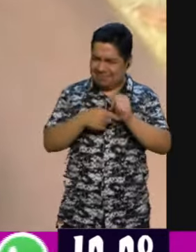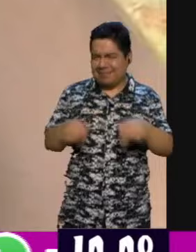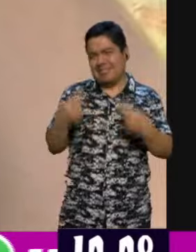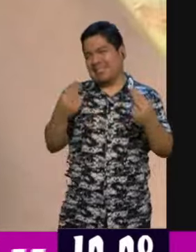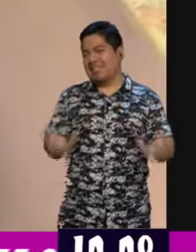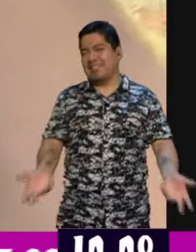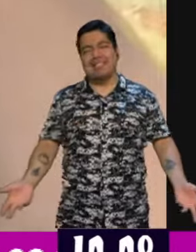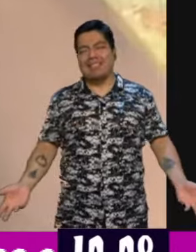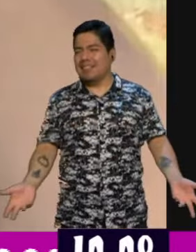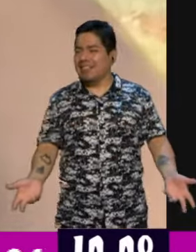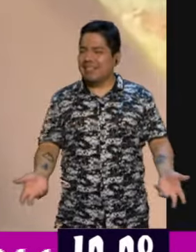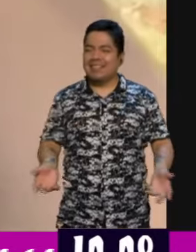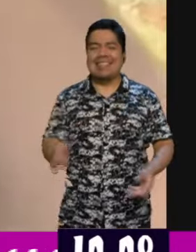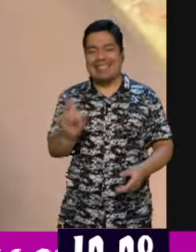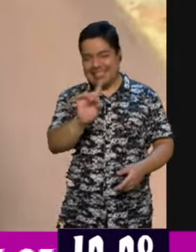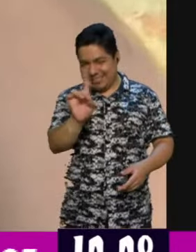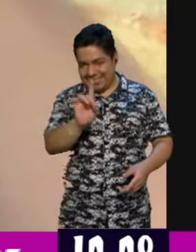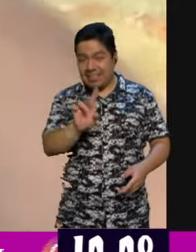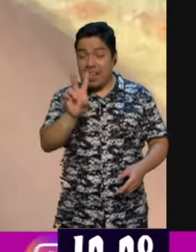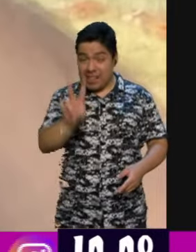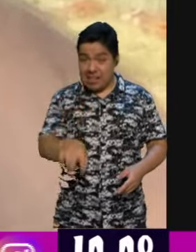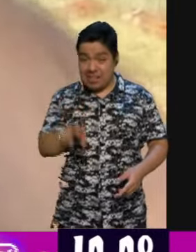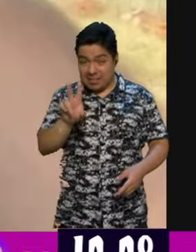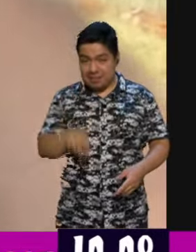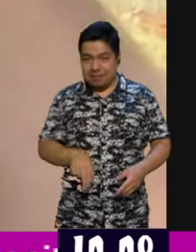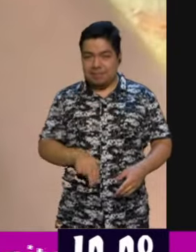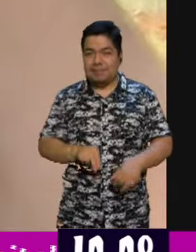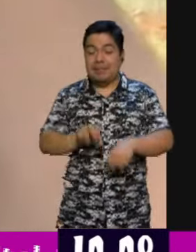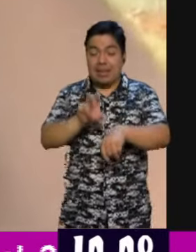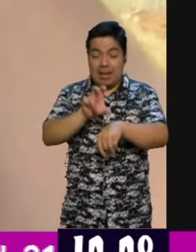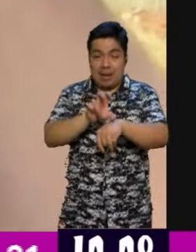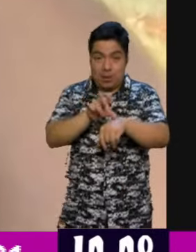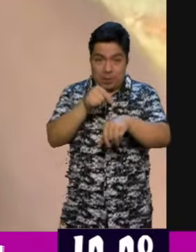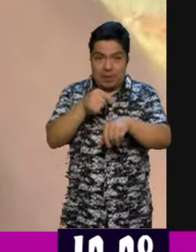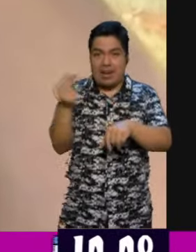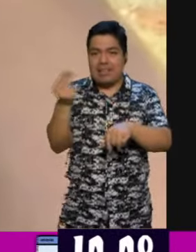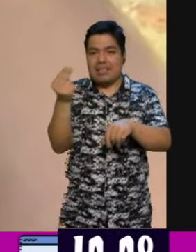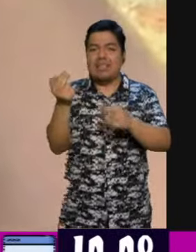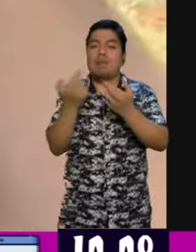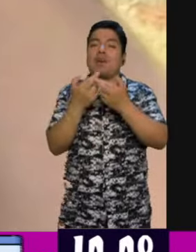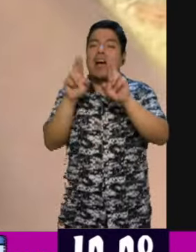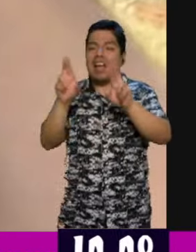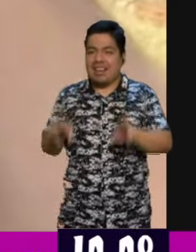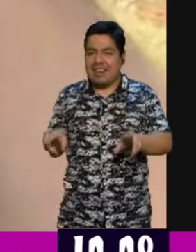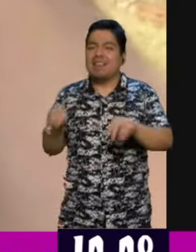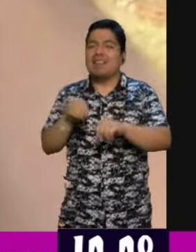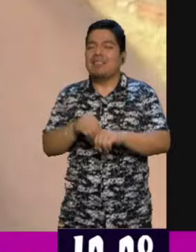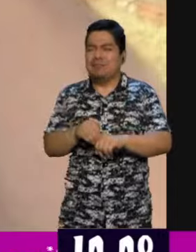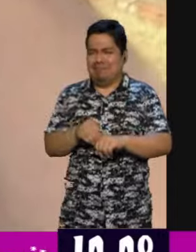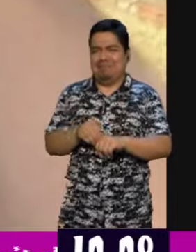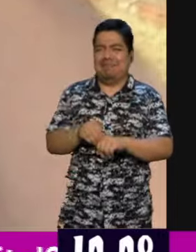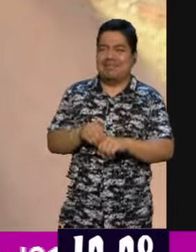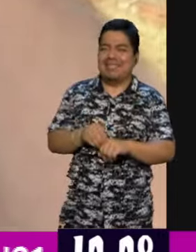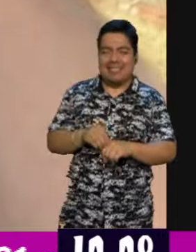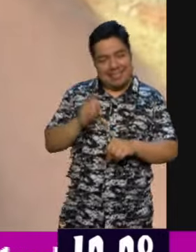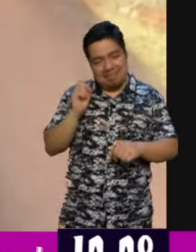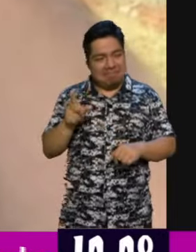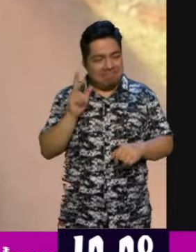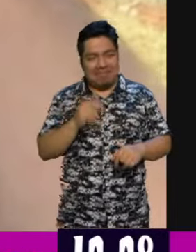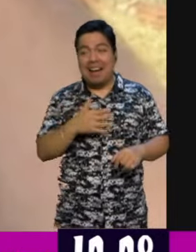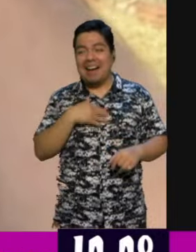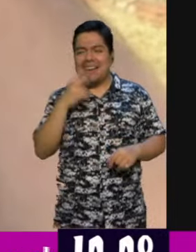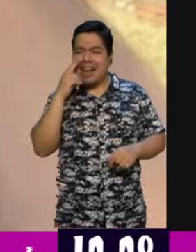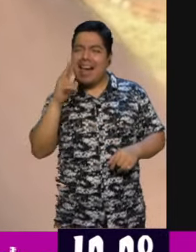Rafita. No, es neta. ¿De cuándo nos debemos de meter al refri? ¿Cómo, cómo? Hijo, a ver, eso sí me